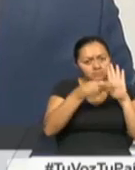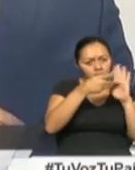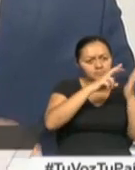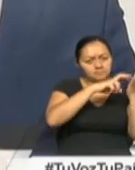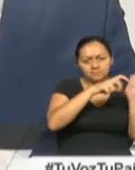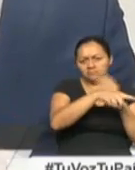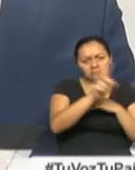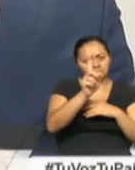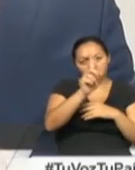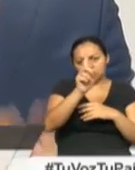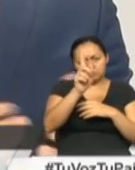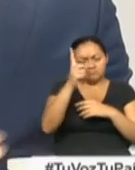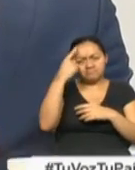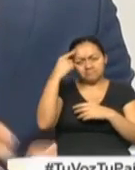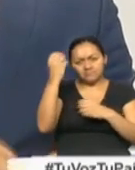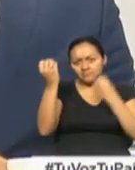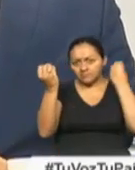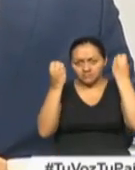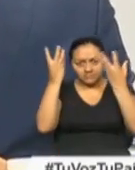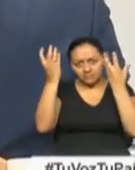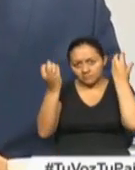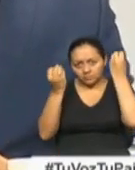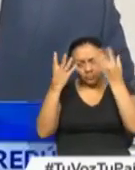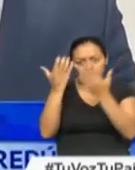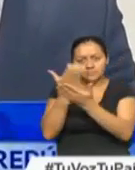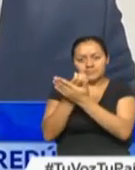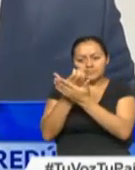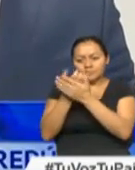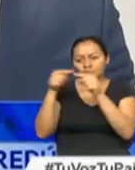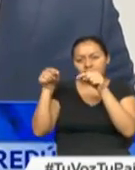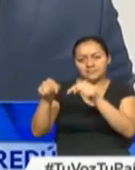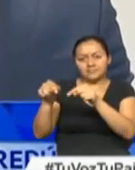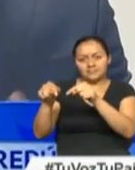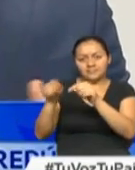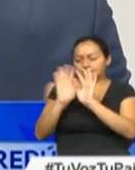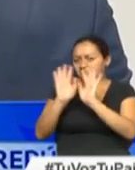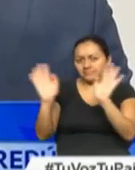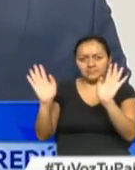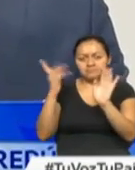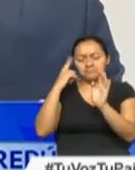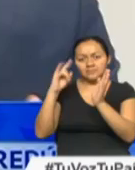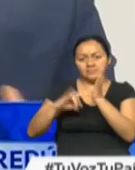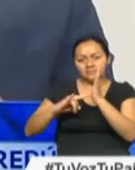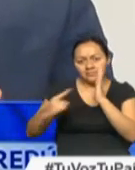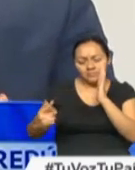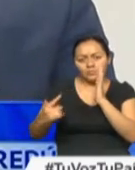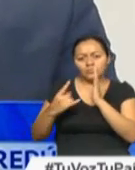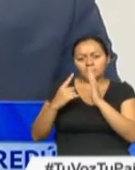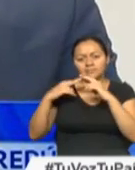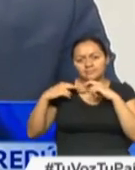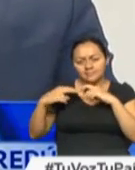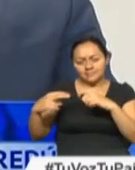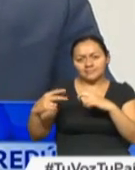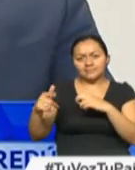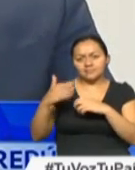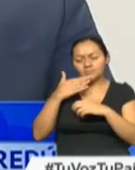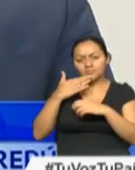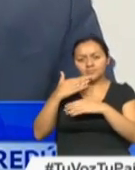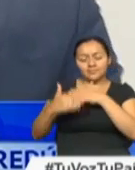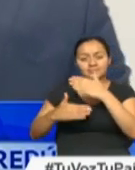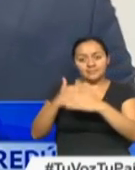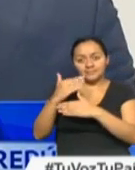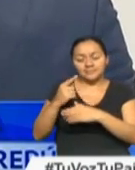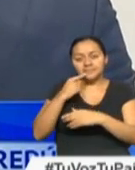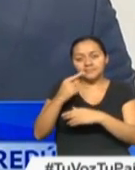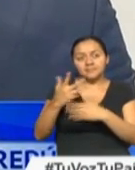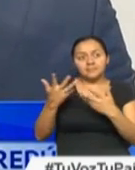sector extractivista. Eso es salir de la economía extractivista. Es un sector de alta tecnología. Me refiero a un consorcio que ha